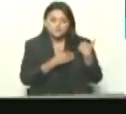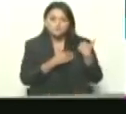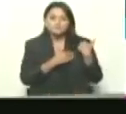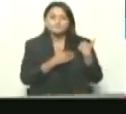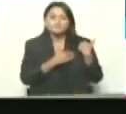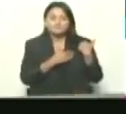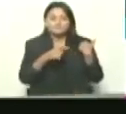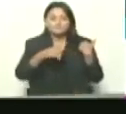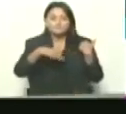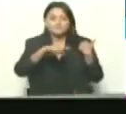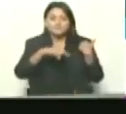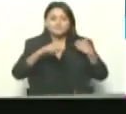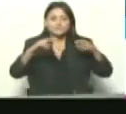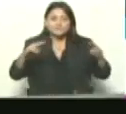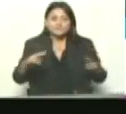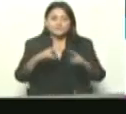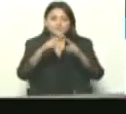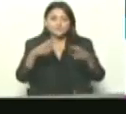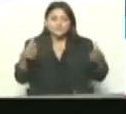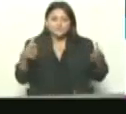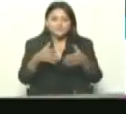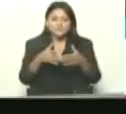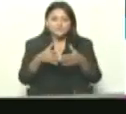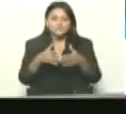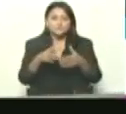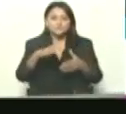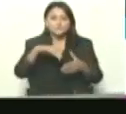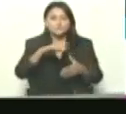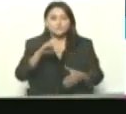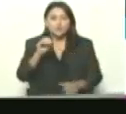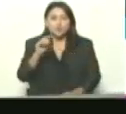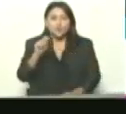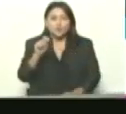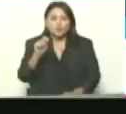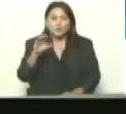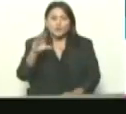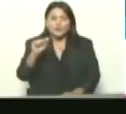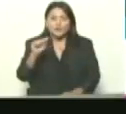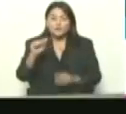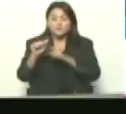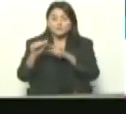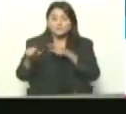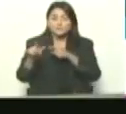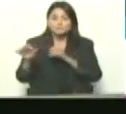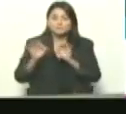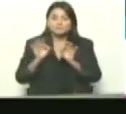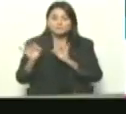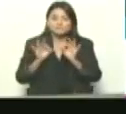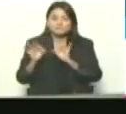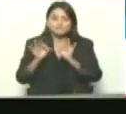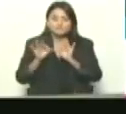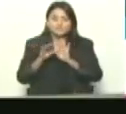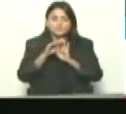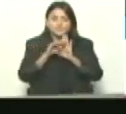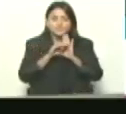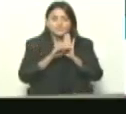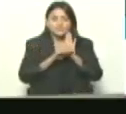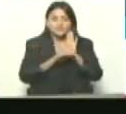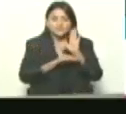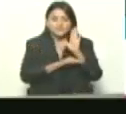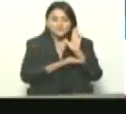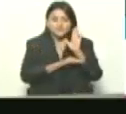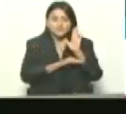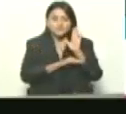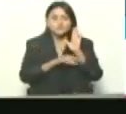dar en Belén du Pará, en el mes de agosto, y se está preparando la agenda, aquí tenemos al ministro, ¿verdad?